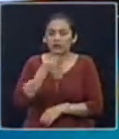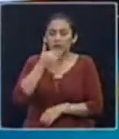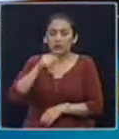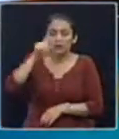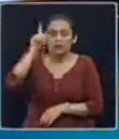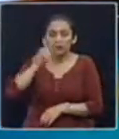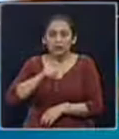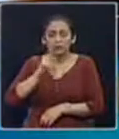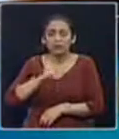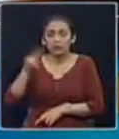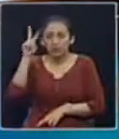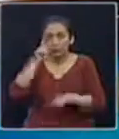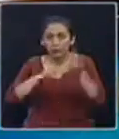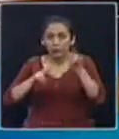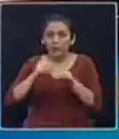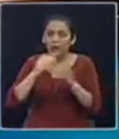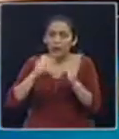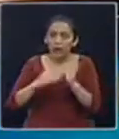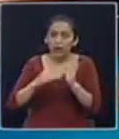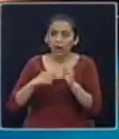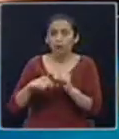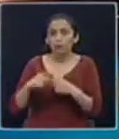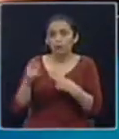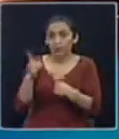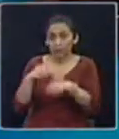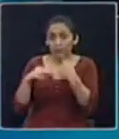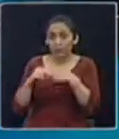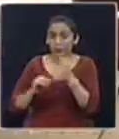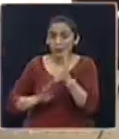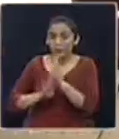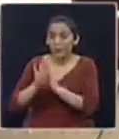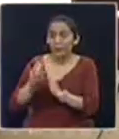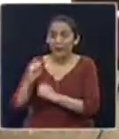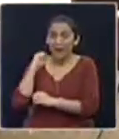renta ganada, renta pagada.